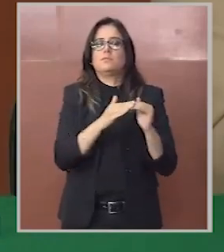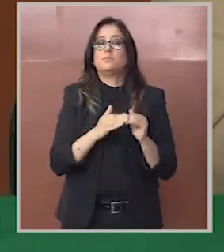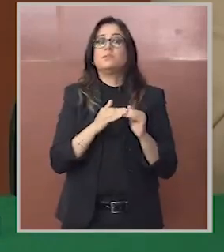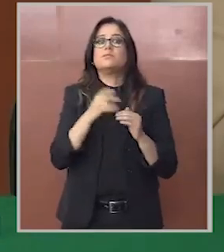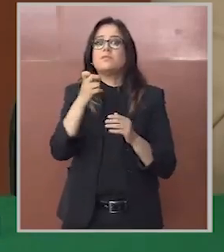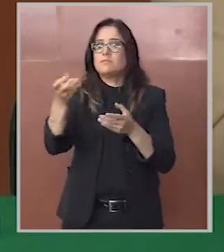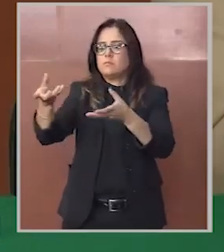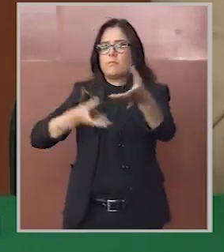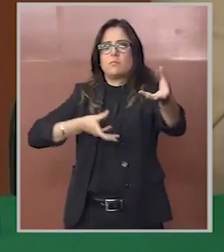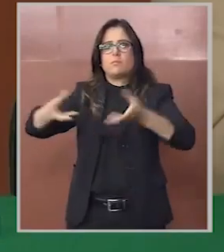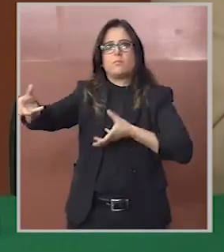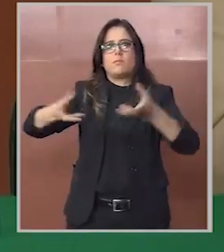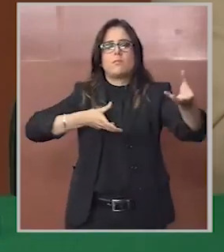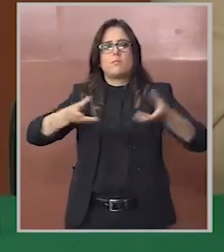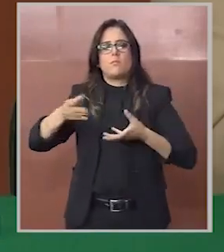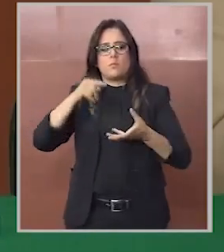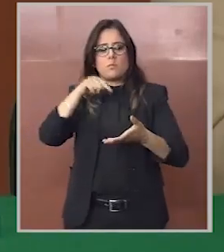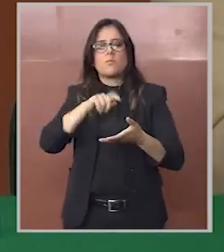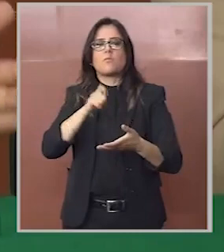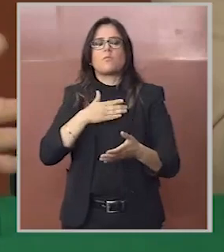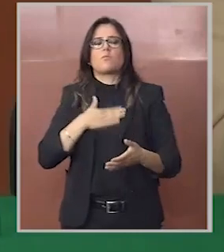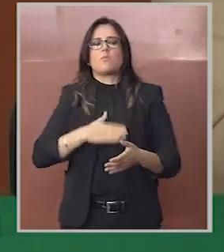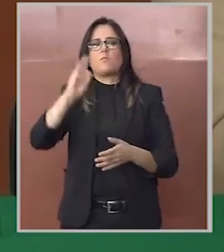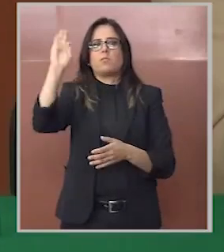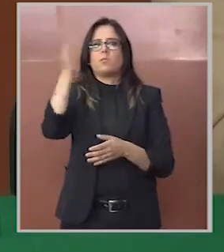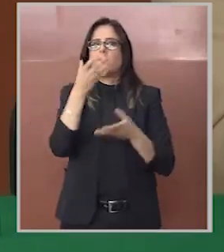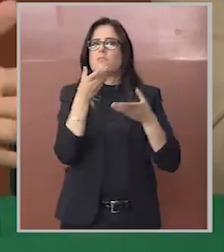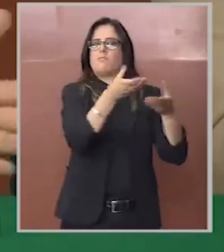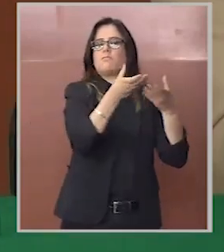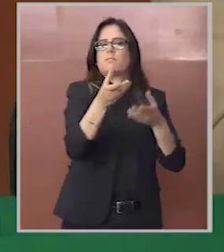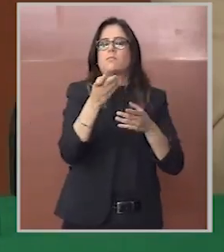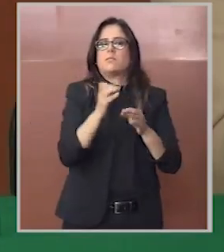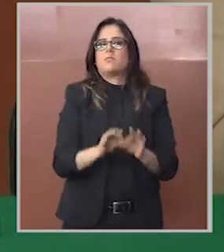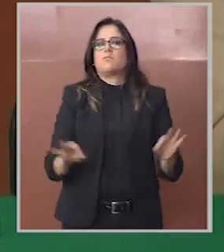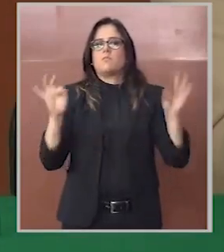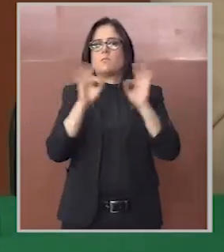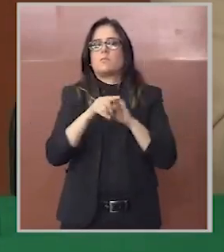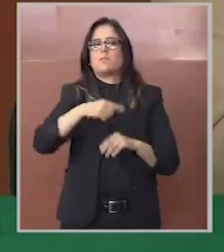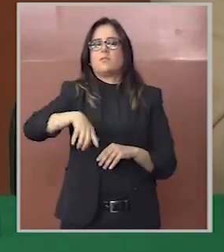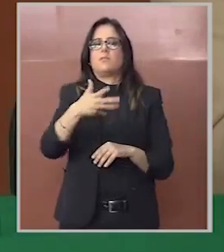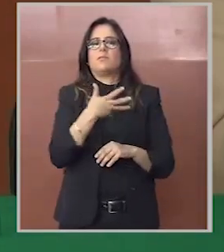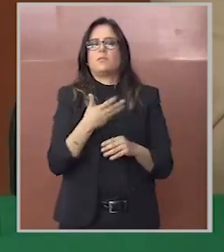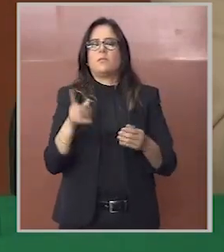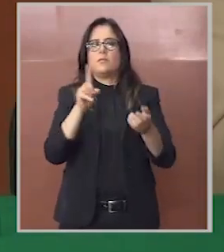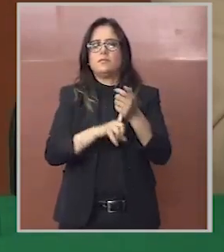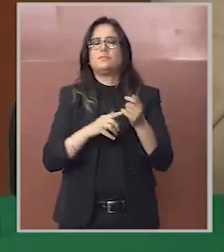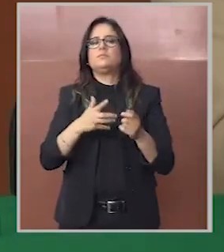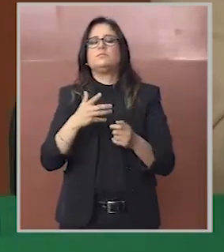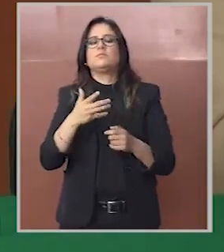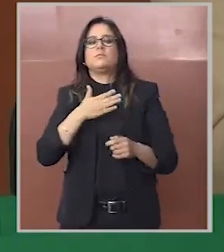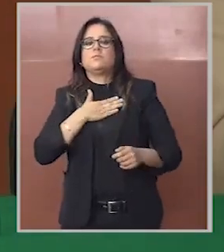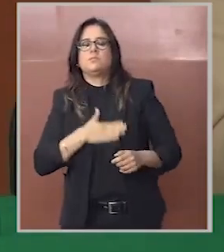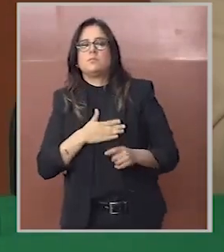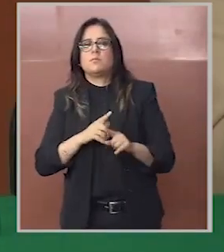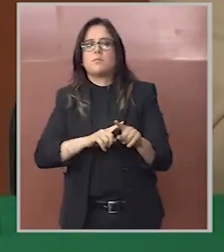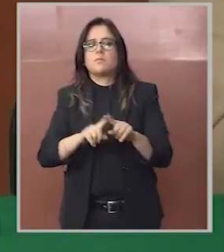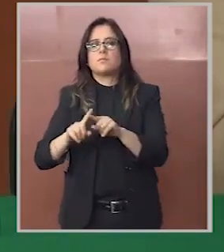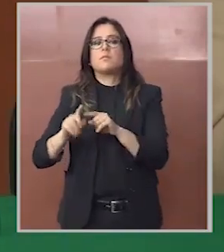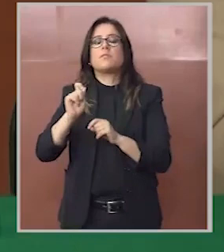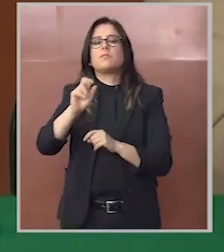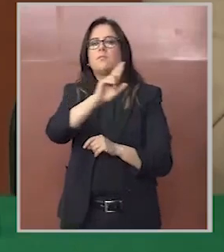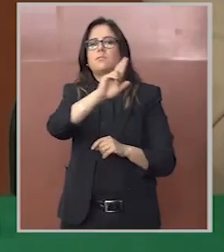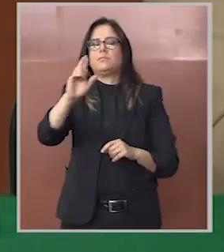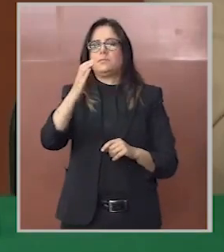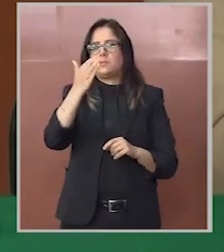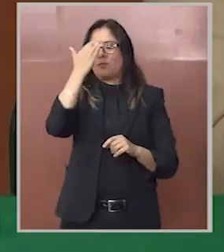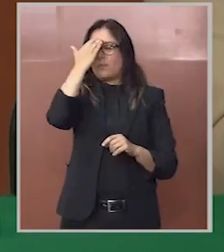llegan a esta a esta justicia Federal para nosotros era importante decir que existen todas estas justicias Porque además es parte del reconocimiento del